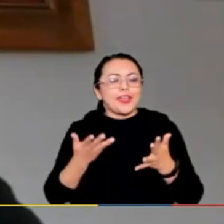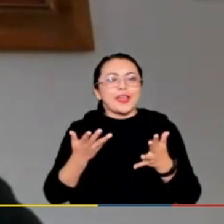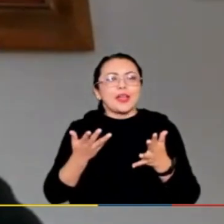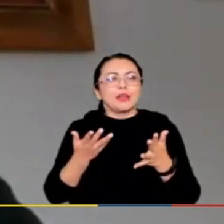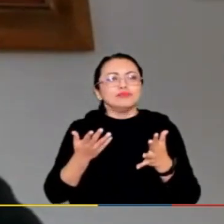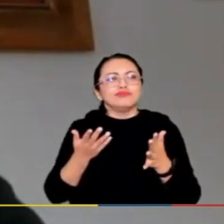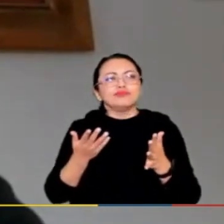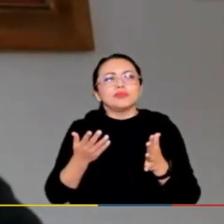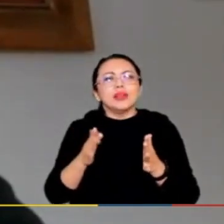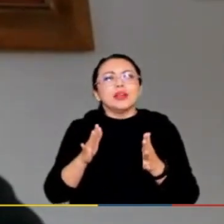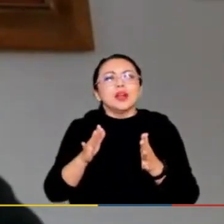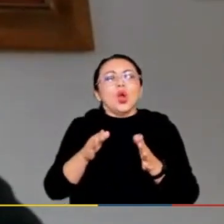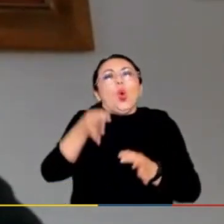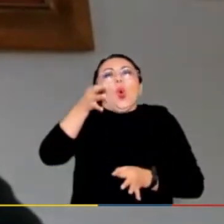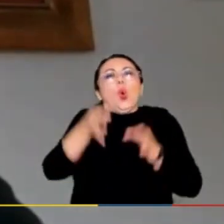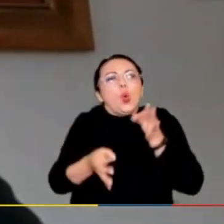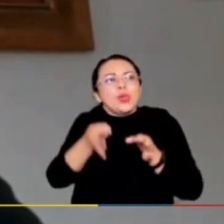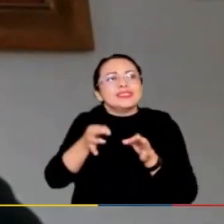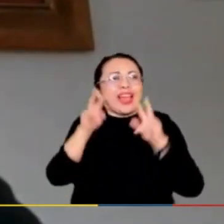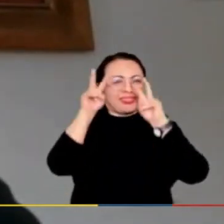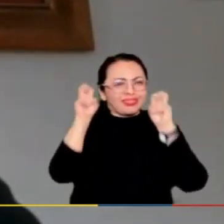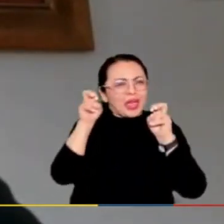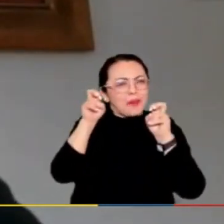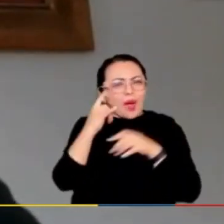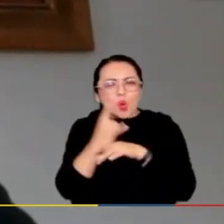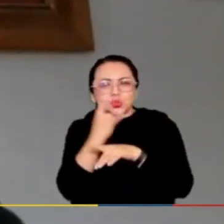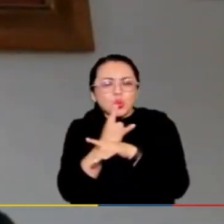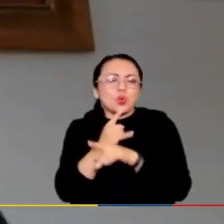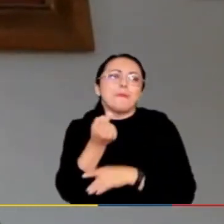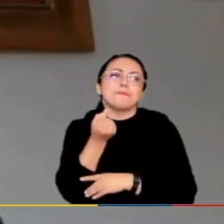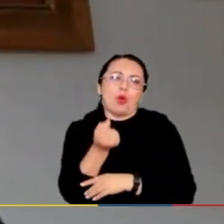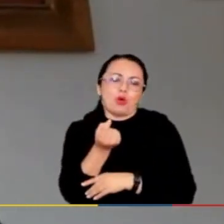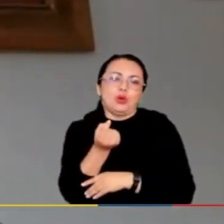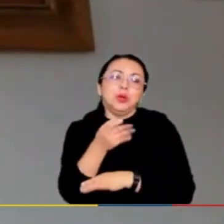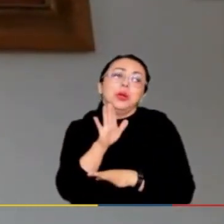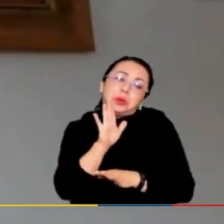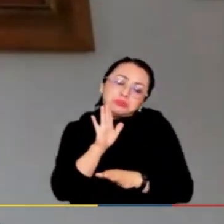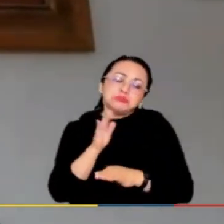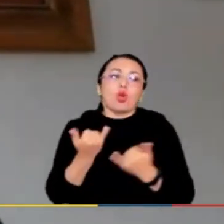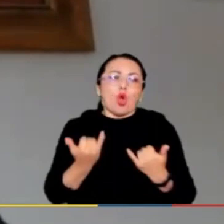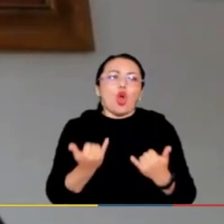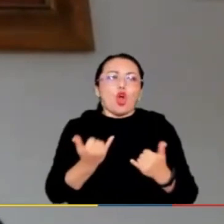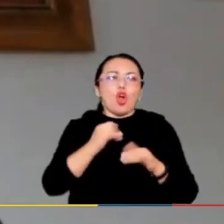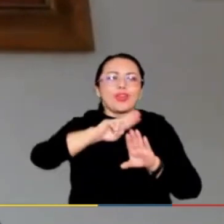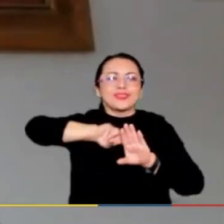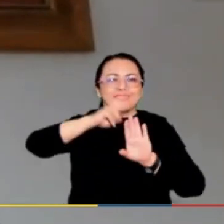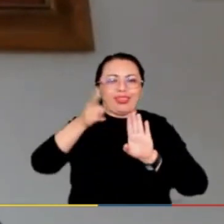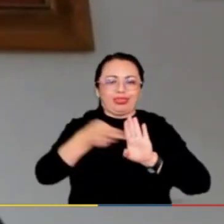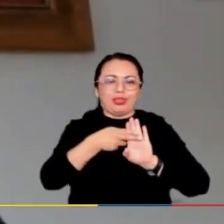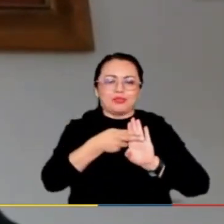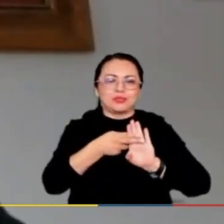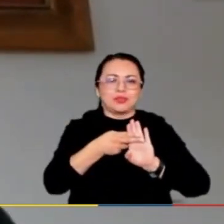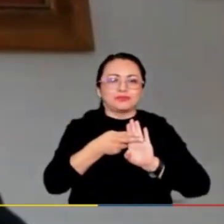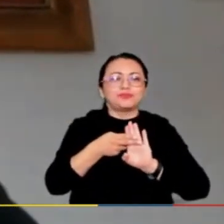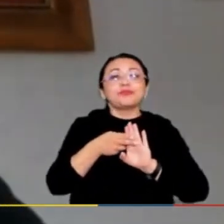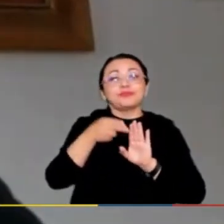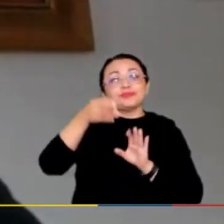manejo judicial, que eso es rescatable también en esta sentencia, en donde la